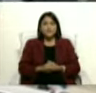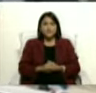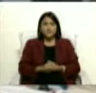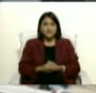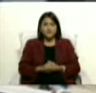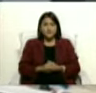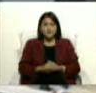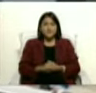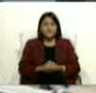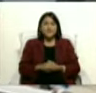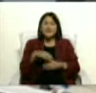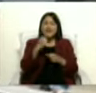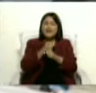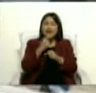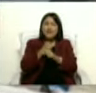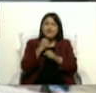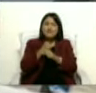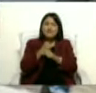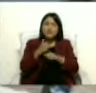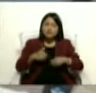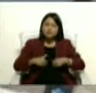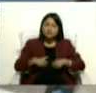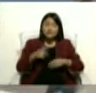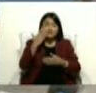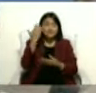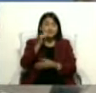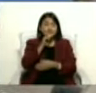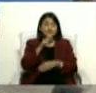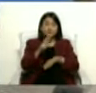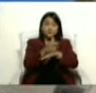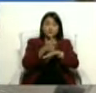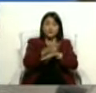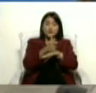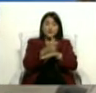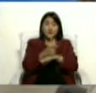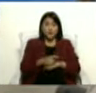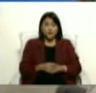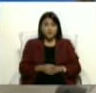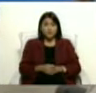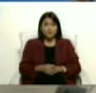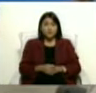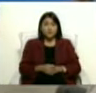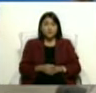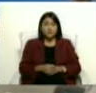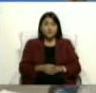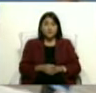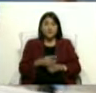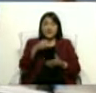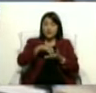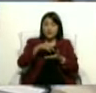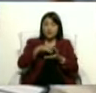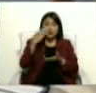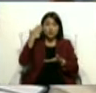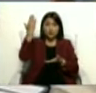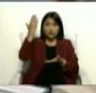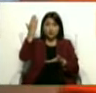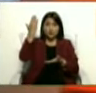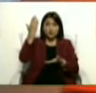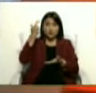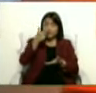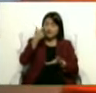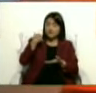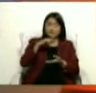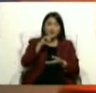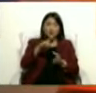Una intensa agenda de trabajo desarrolló el gobernador Rafael Lacabe en el marco de su visita oficial a la provincia de Shanghái desde el pasado